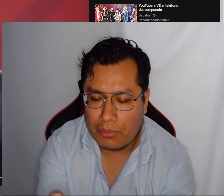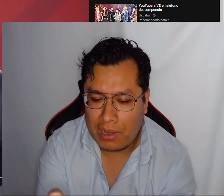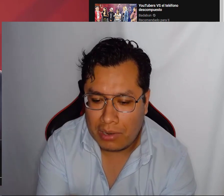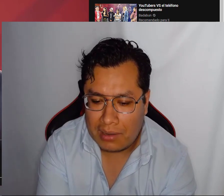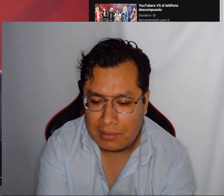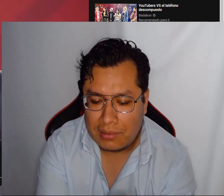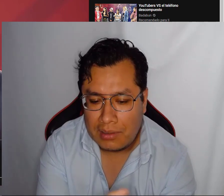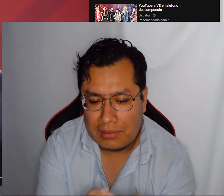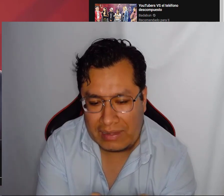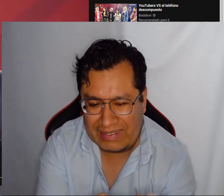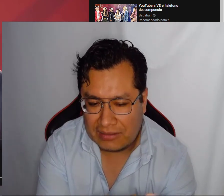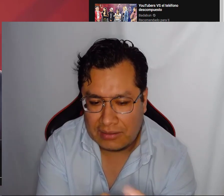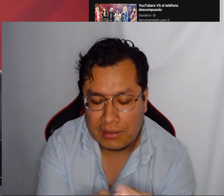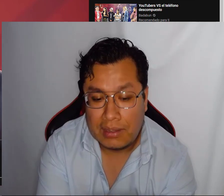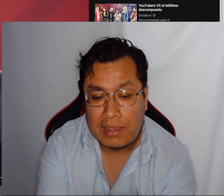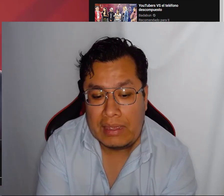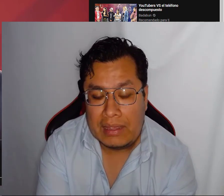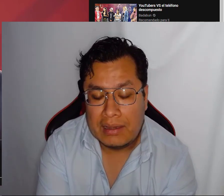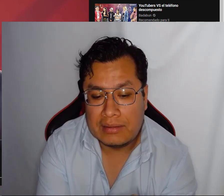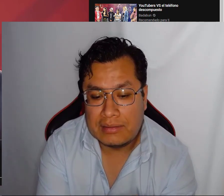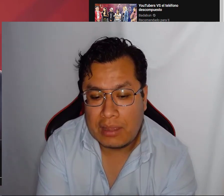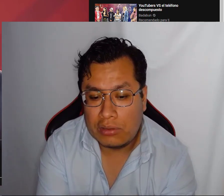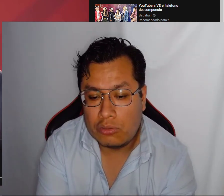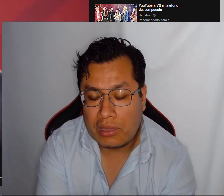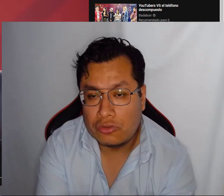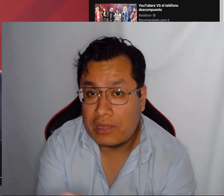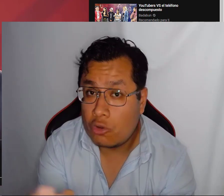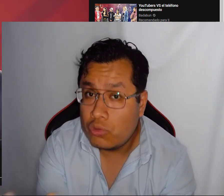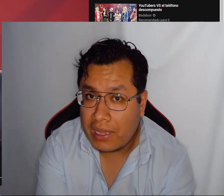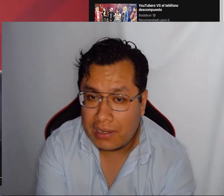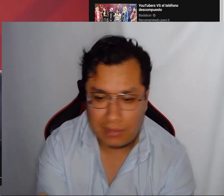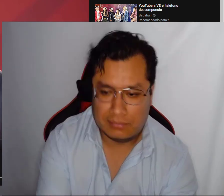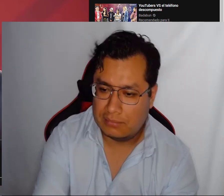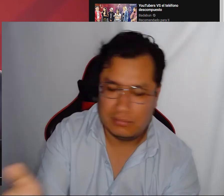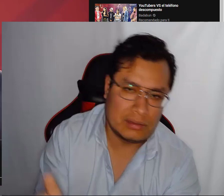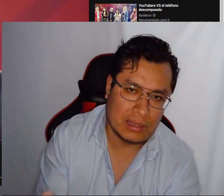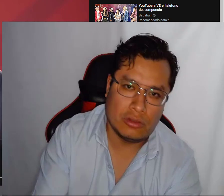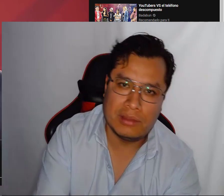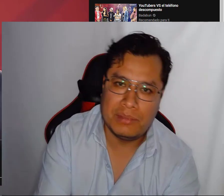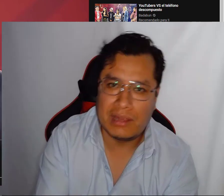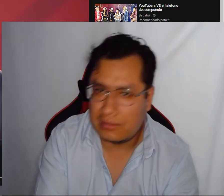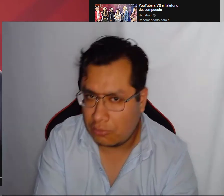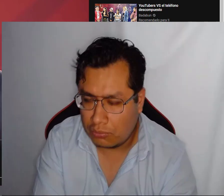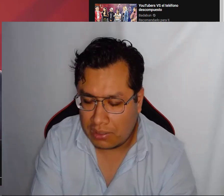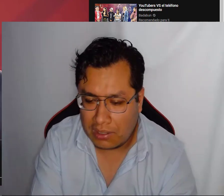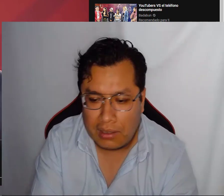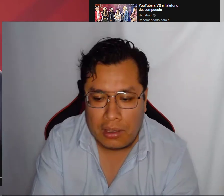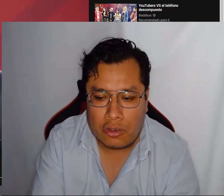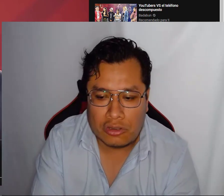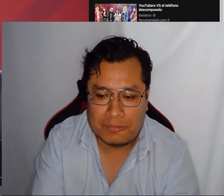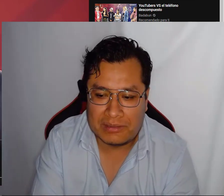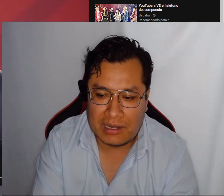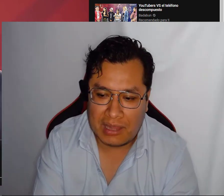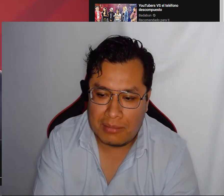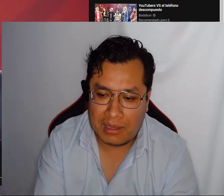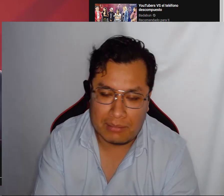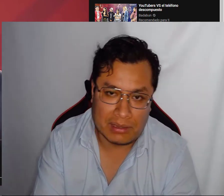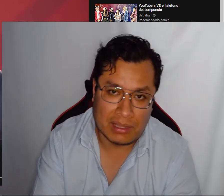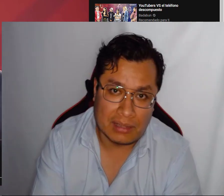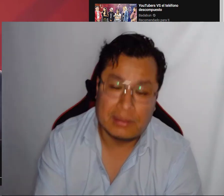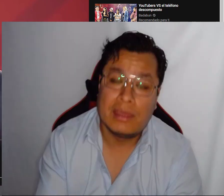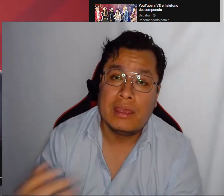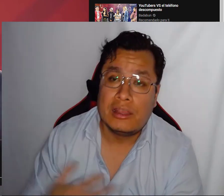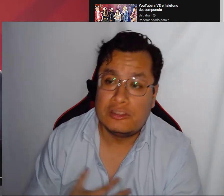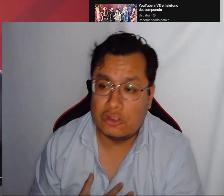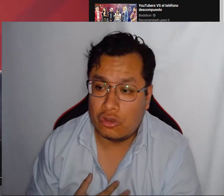limitado al campo laboral dice así licenciado en educación secundaria desde ahí nos limitan la secundaria con especialidad en